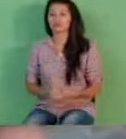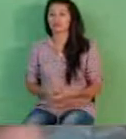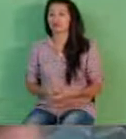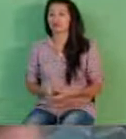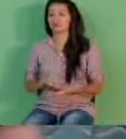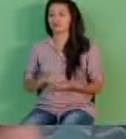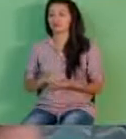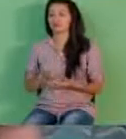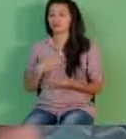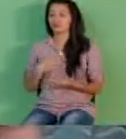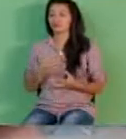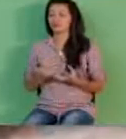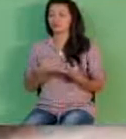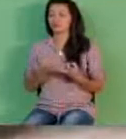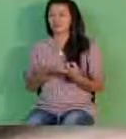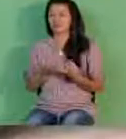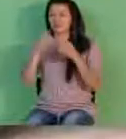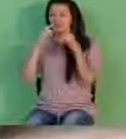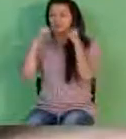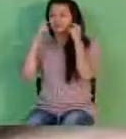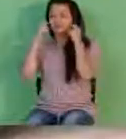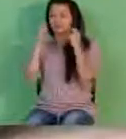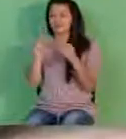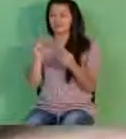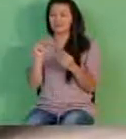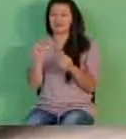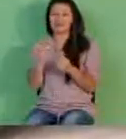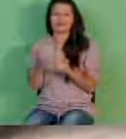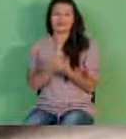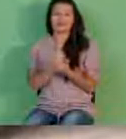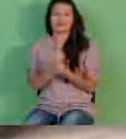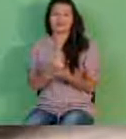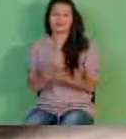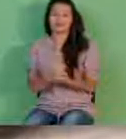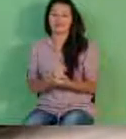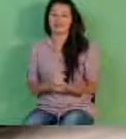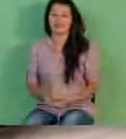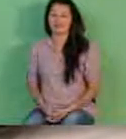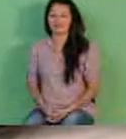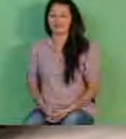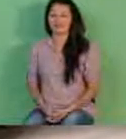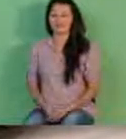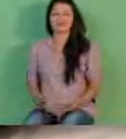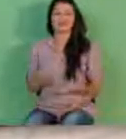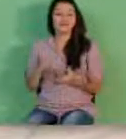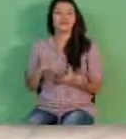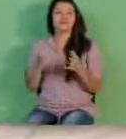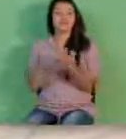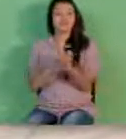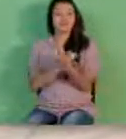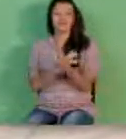madre Yo quiero en esta Navidad sonreír No me pongas ajo puede ser la campaña